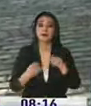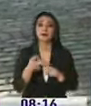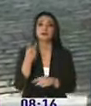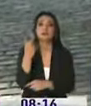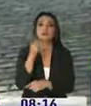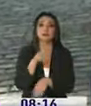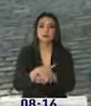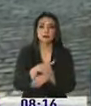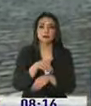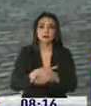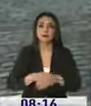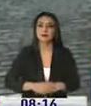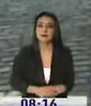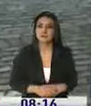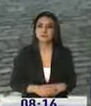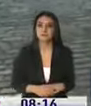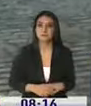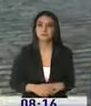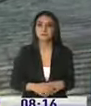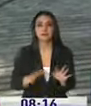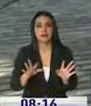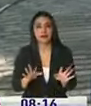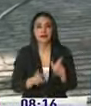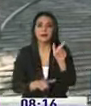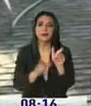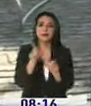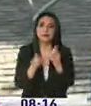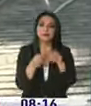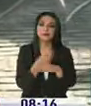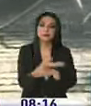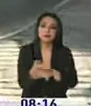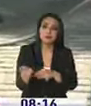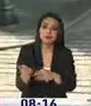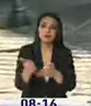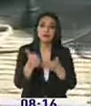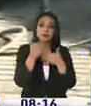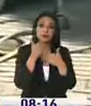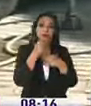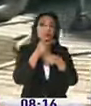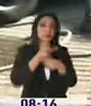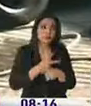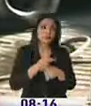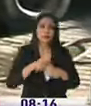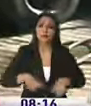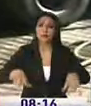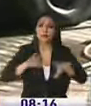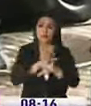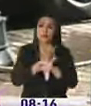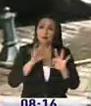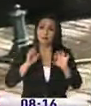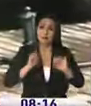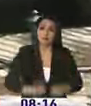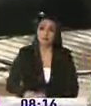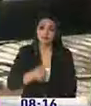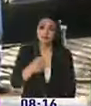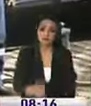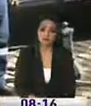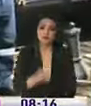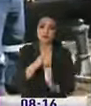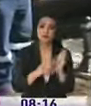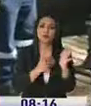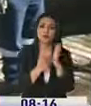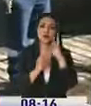tarde. Así es, entonces la recomendación también para la ciudadanía, para que ayude a cuidar estos espacios tan lindos, así como lo